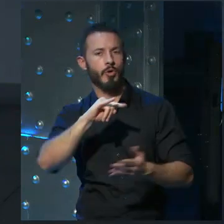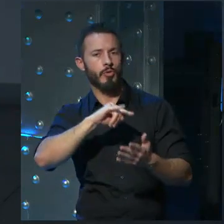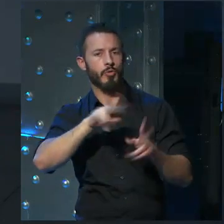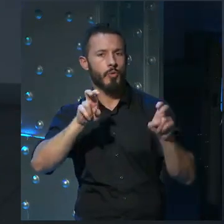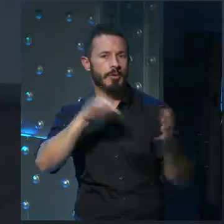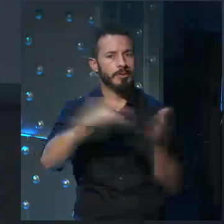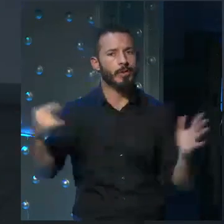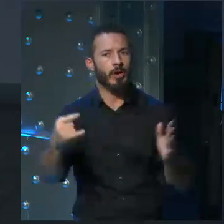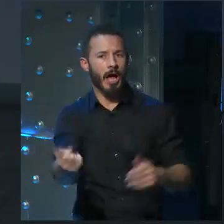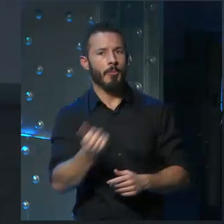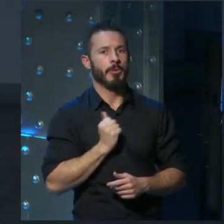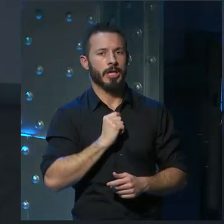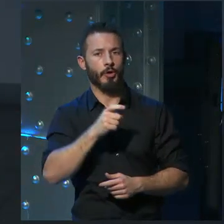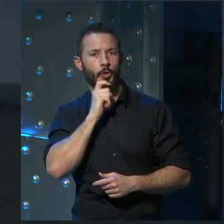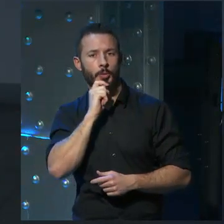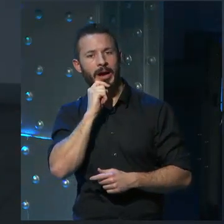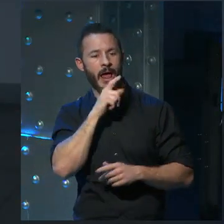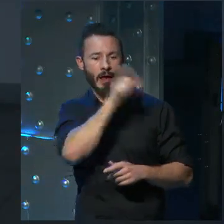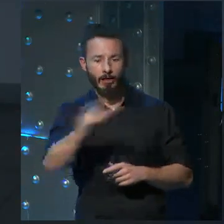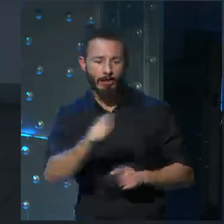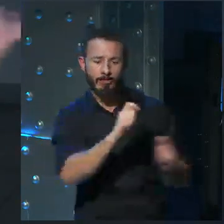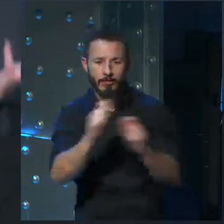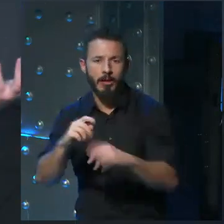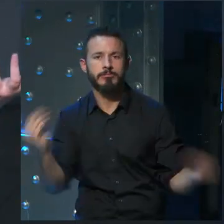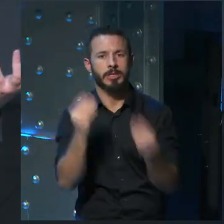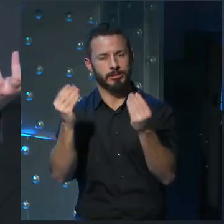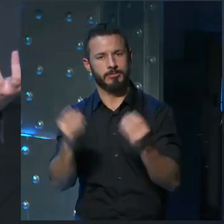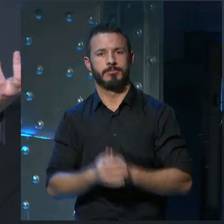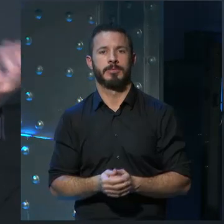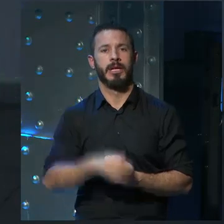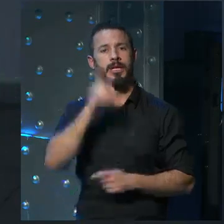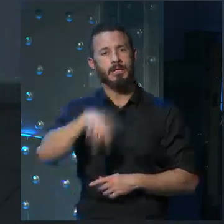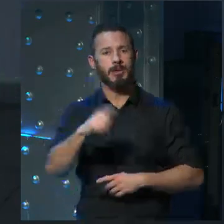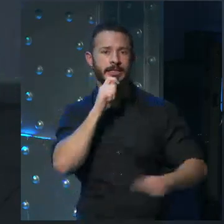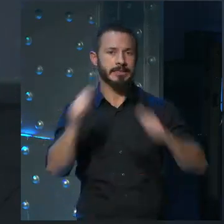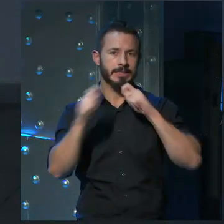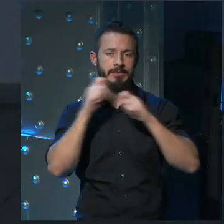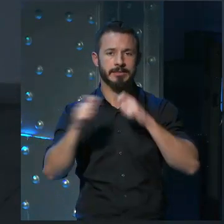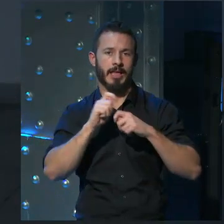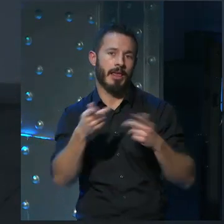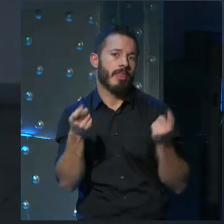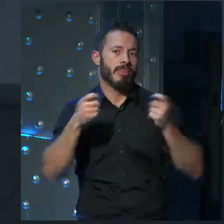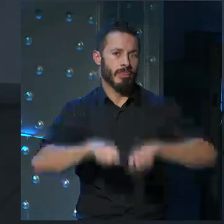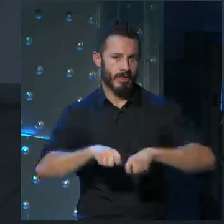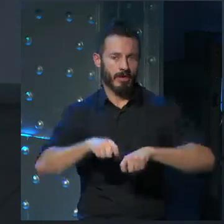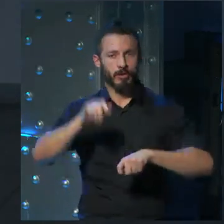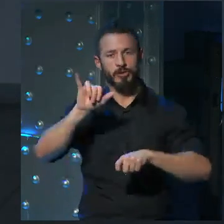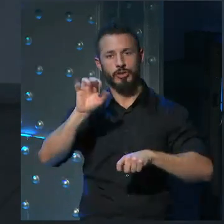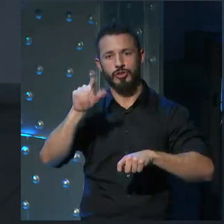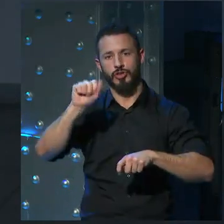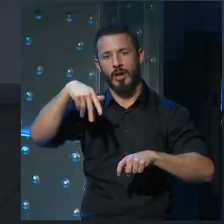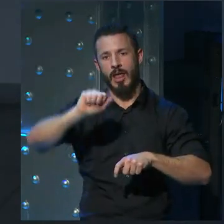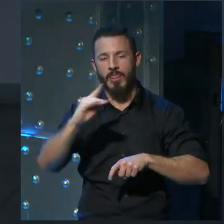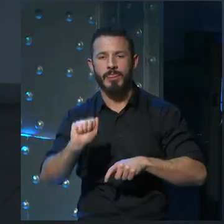tecnologías para el bien de los ciudadanos. También tenemos una entrevista de cierre con Yolanda Cacabache del World Wildlife